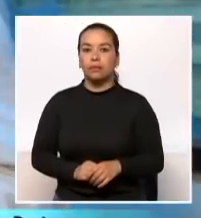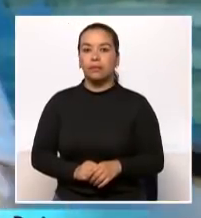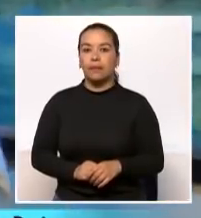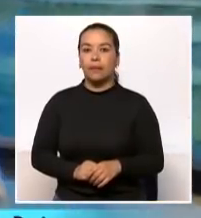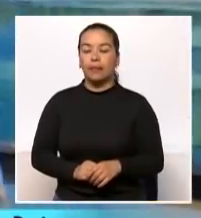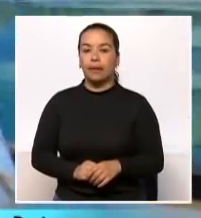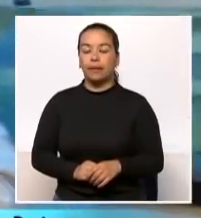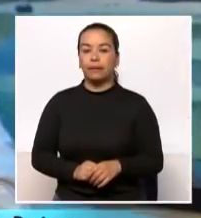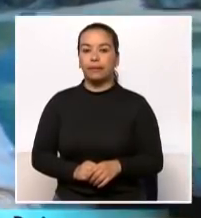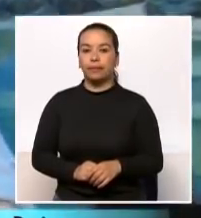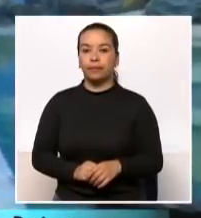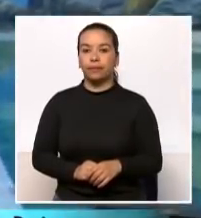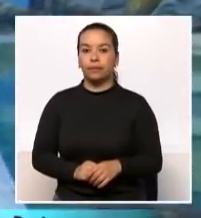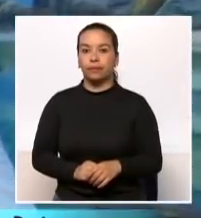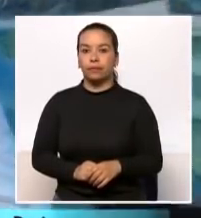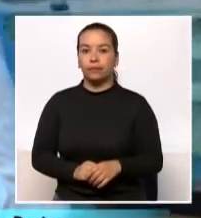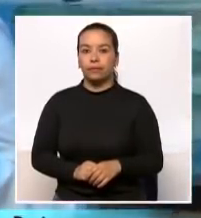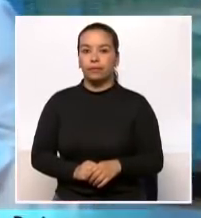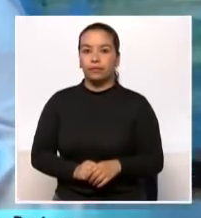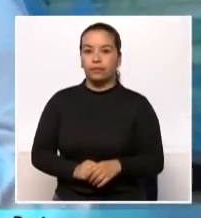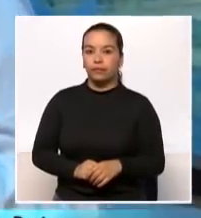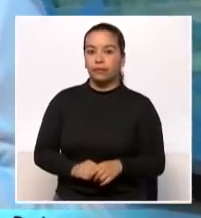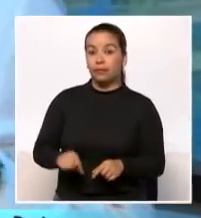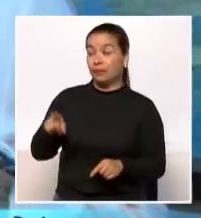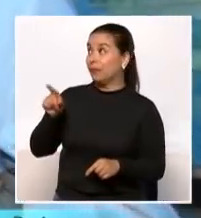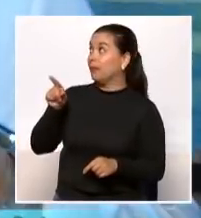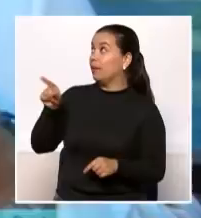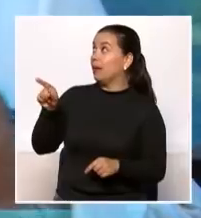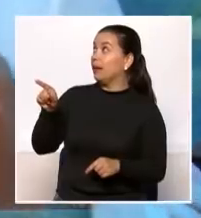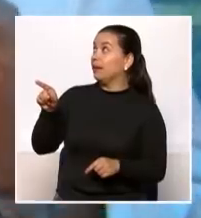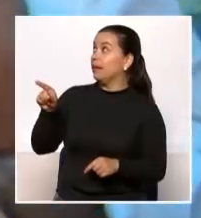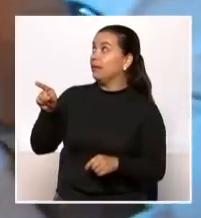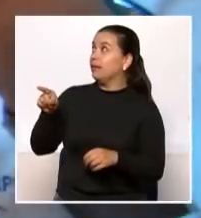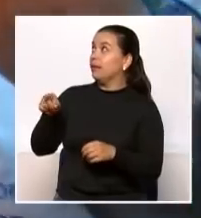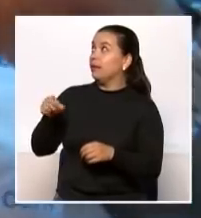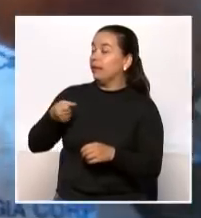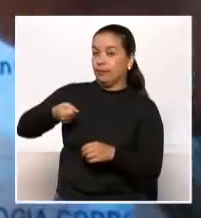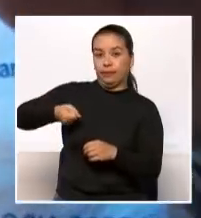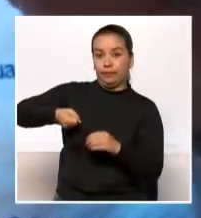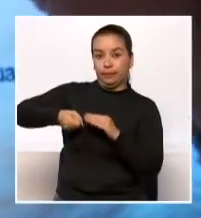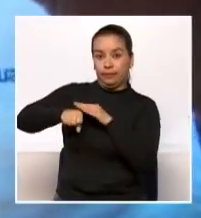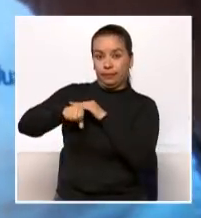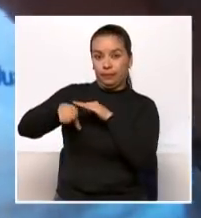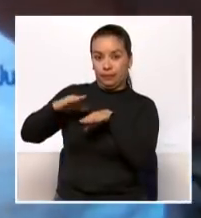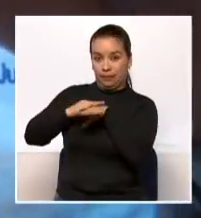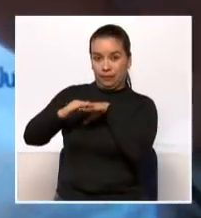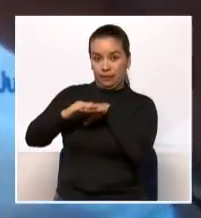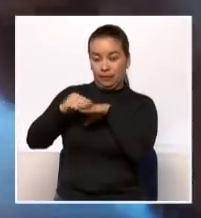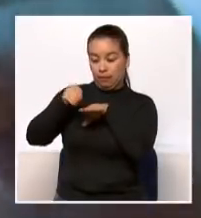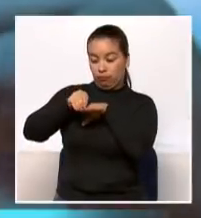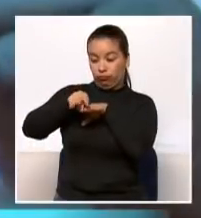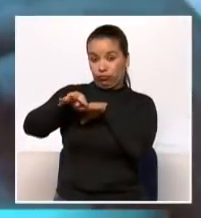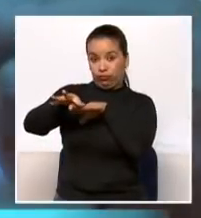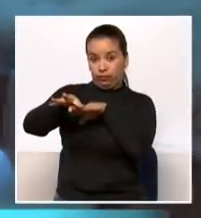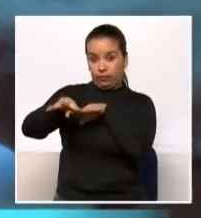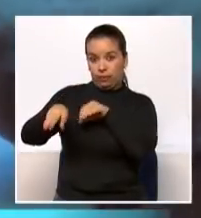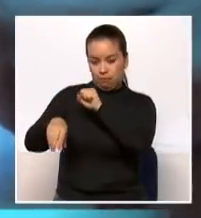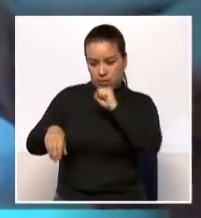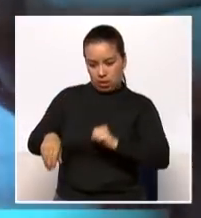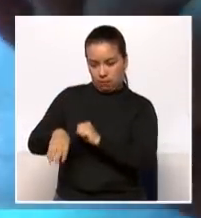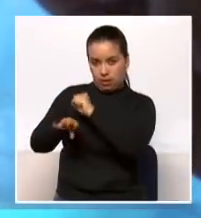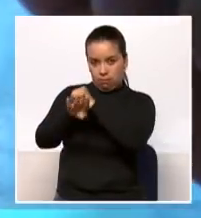Este es el cristal, el transductor, ¿cierto? El transductor tiene un cristal piezoeléctrico, ¿cierto?